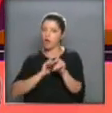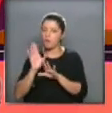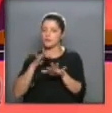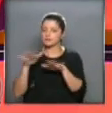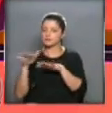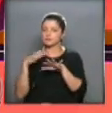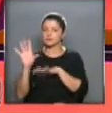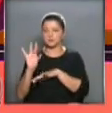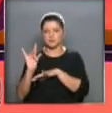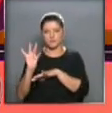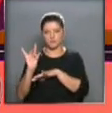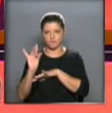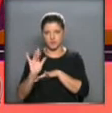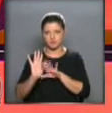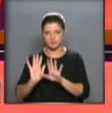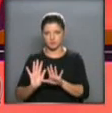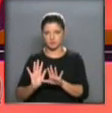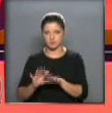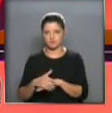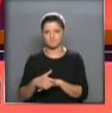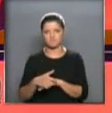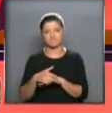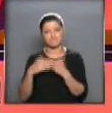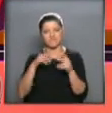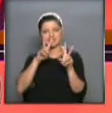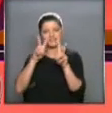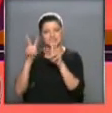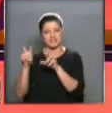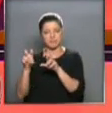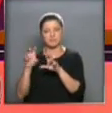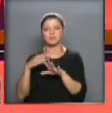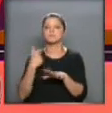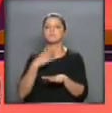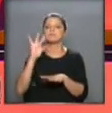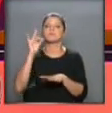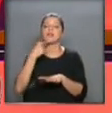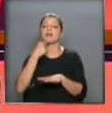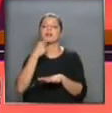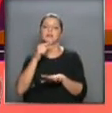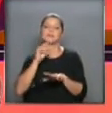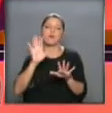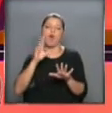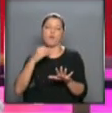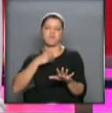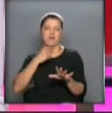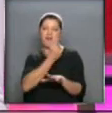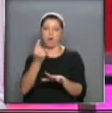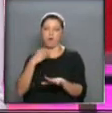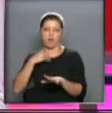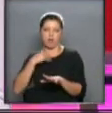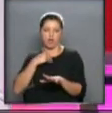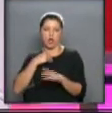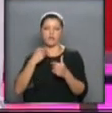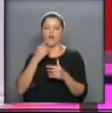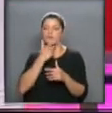complicado. Son cuestiones. Bueno, entonces bueno, la gente... no necesariamente, digo, tenés que tener alguna religión para creer en Dios o